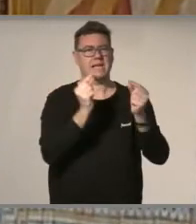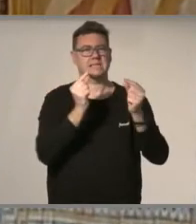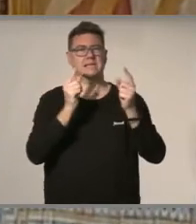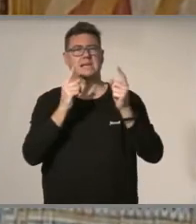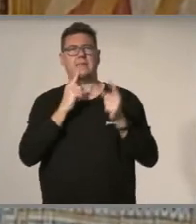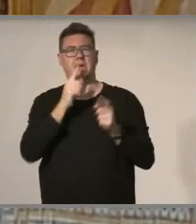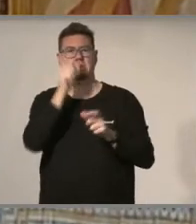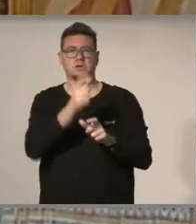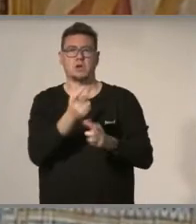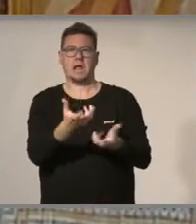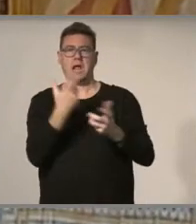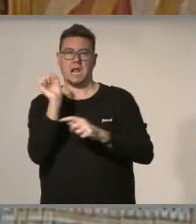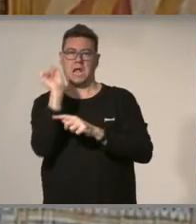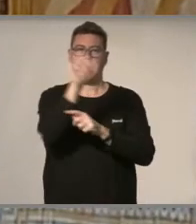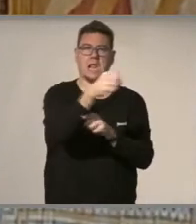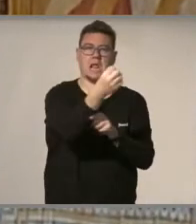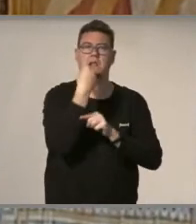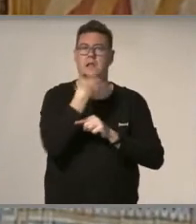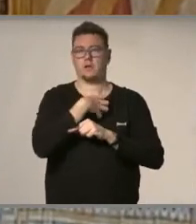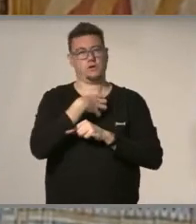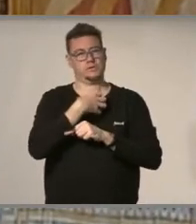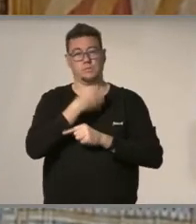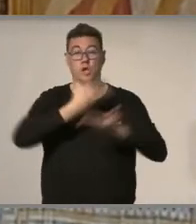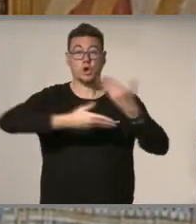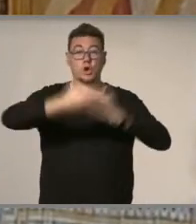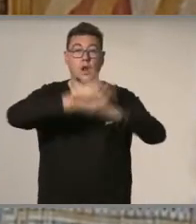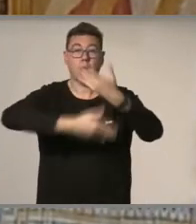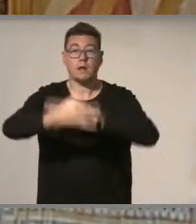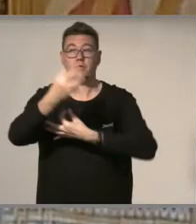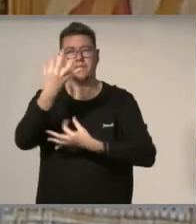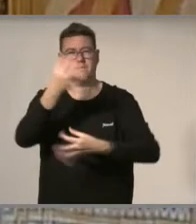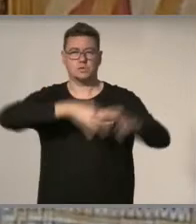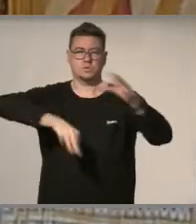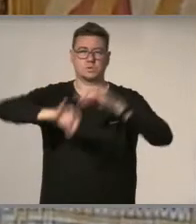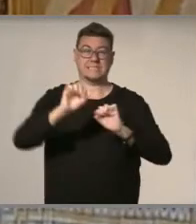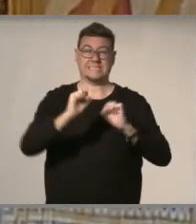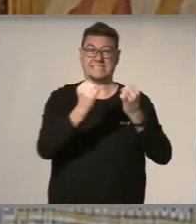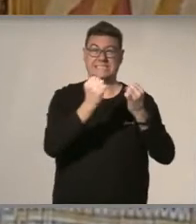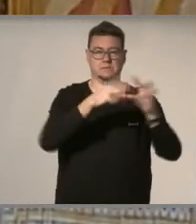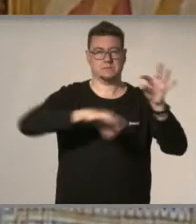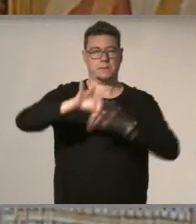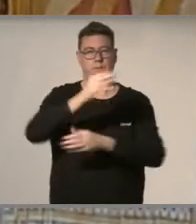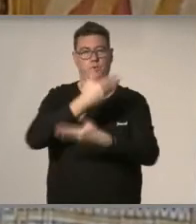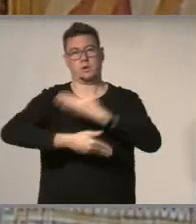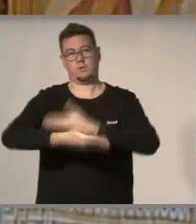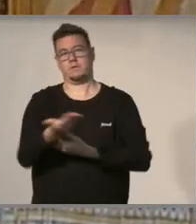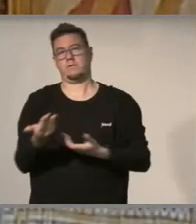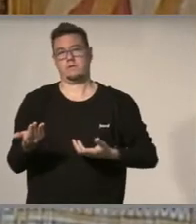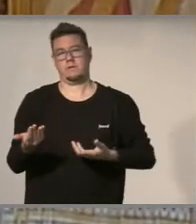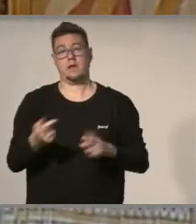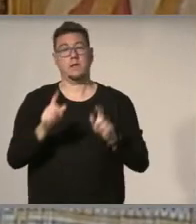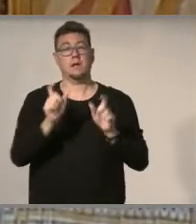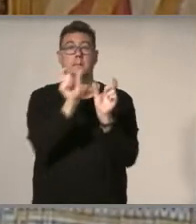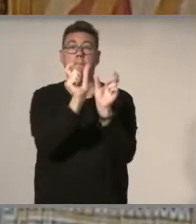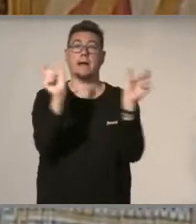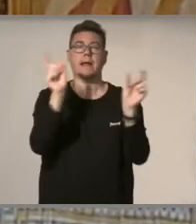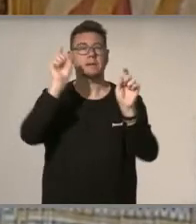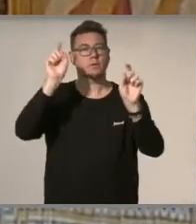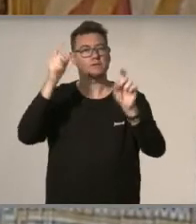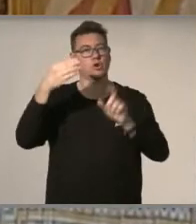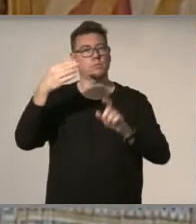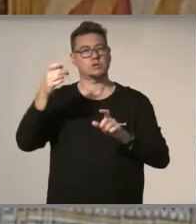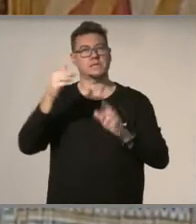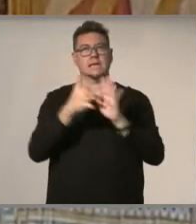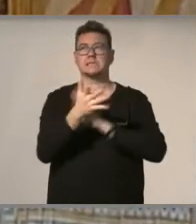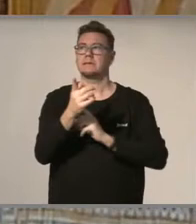vencedores y vencidos. La colaboración debe sustituir a la tensión. Las palabras del profesor encierran un mensaje